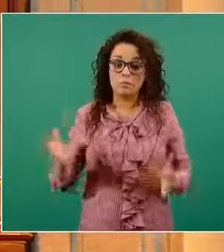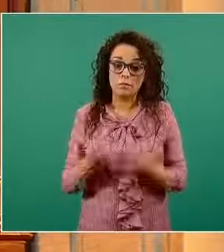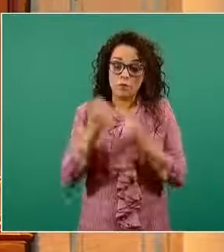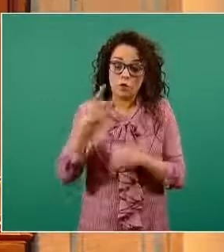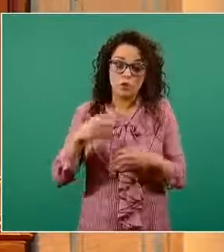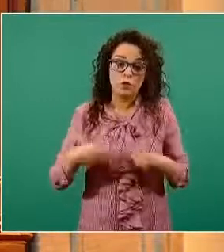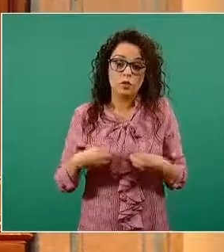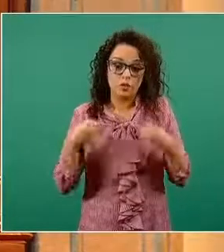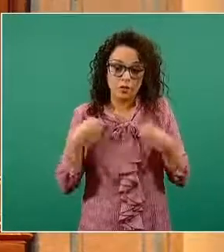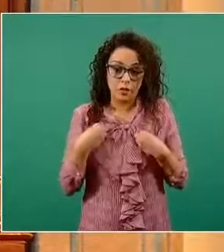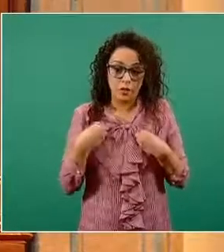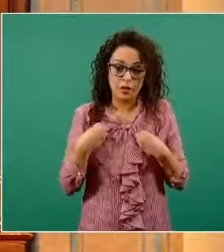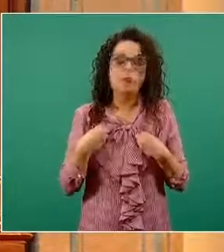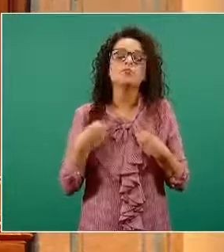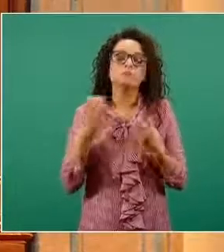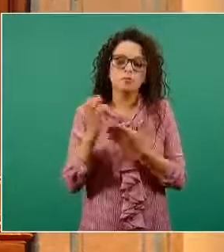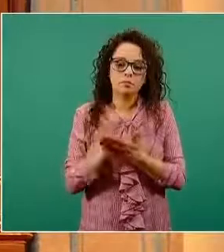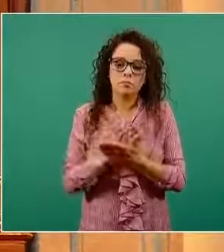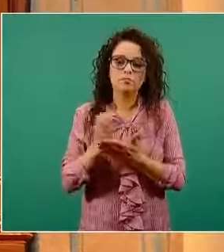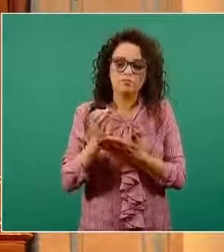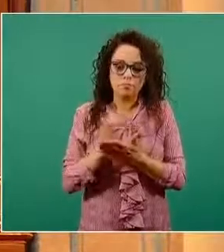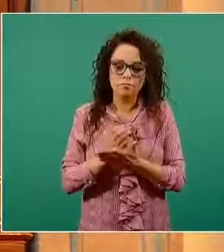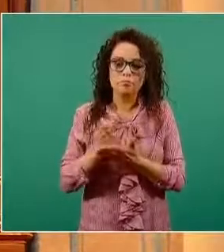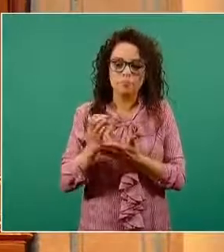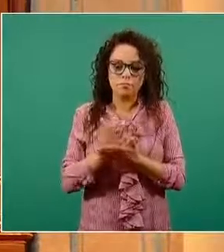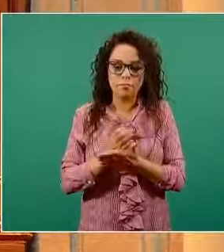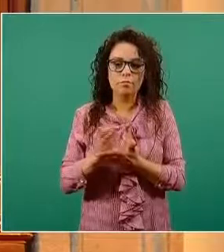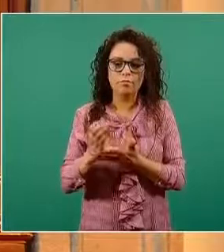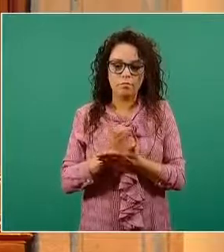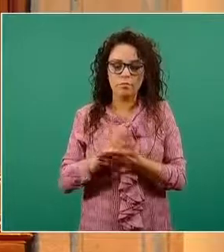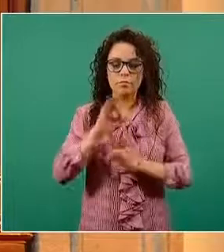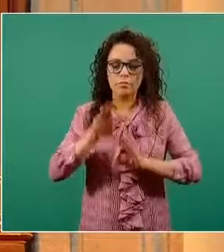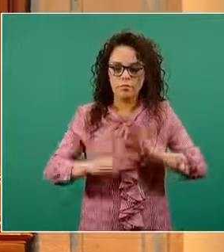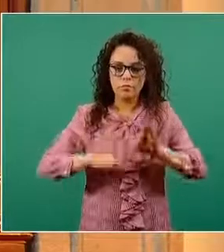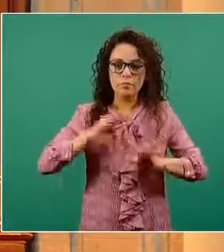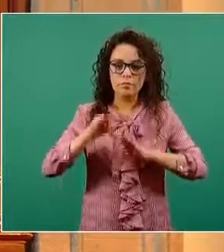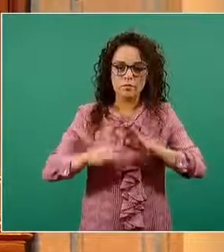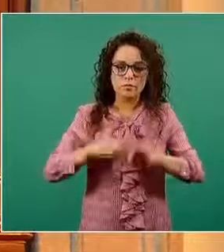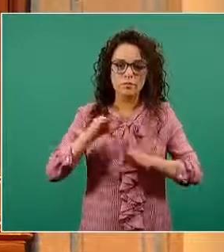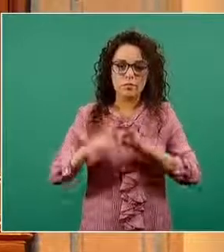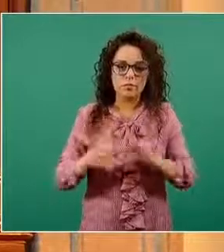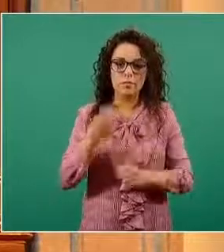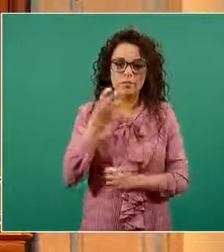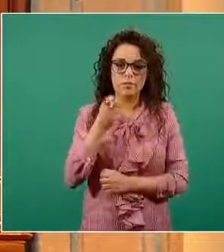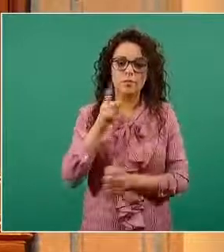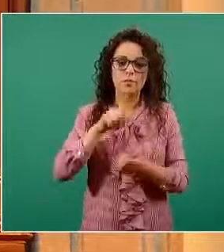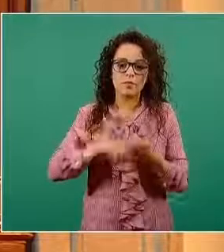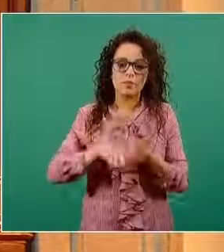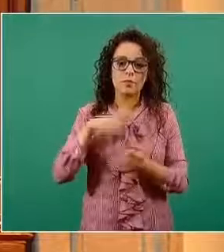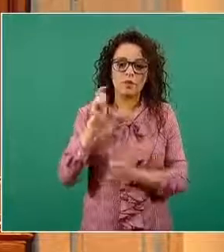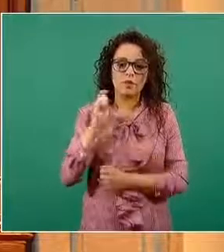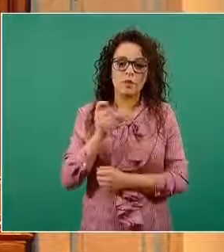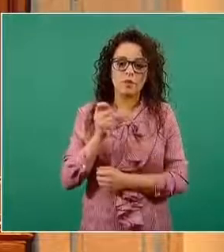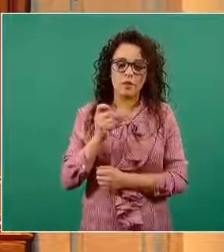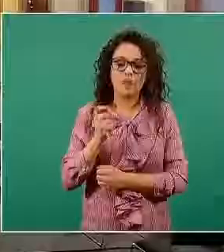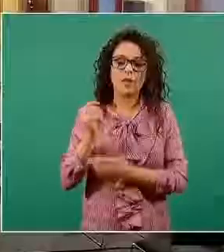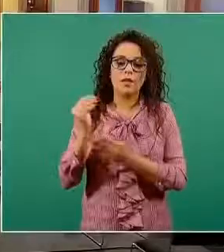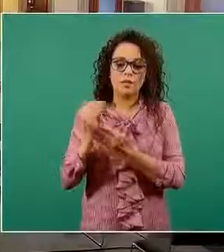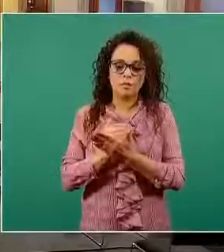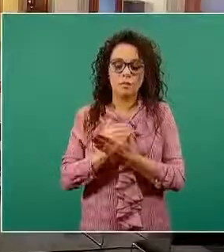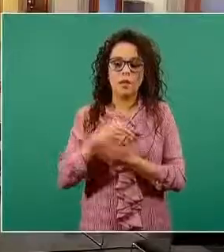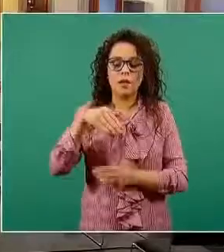vida, restaurar su salud y por lo tanto contribuir a disminuir los índices de mortalidad y letalidad en el